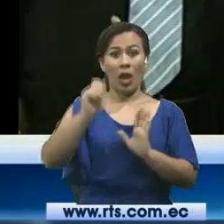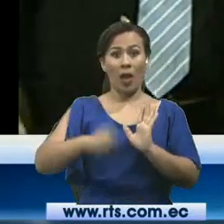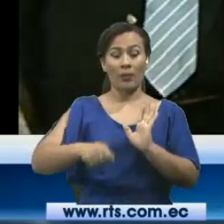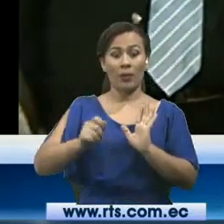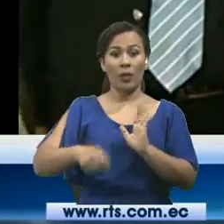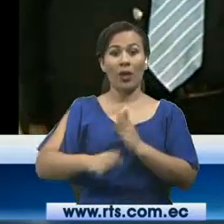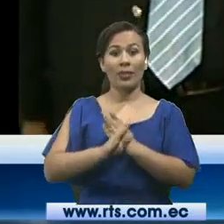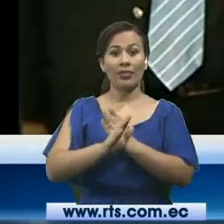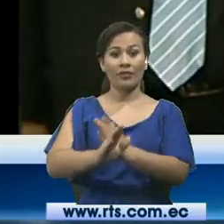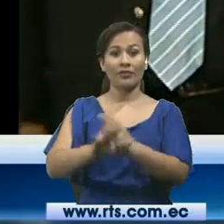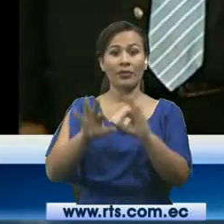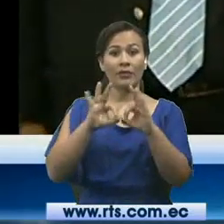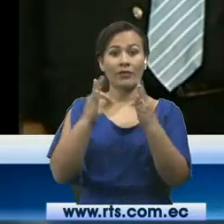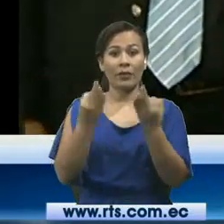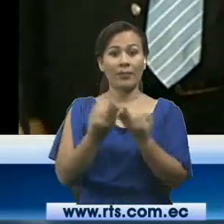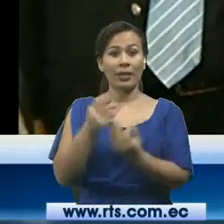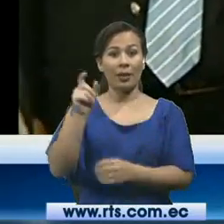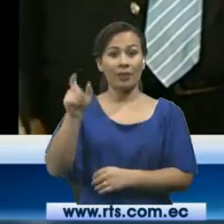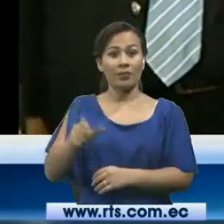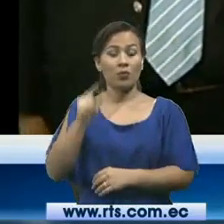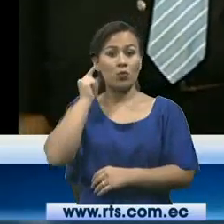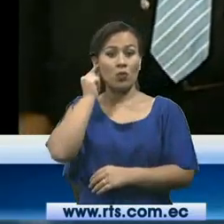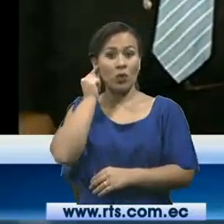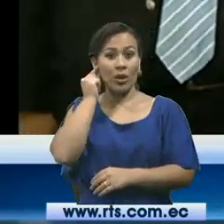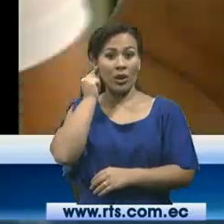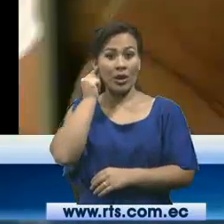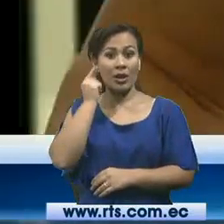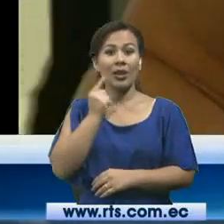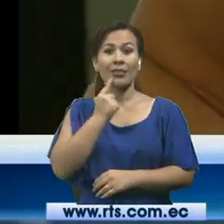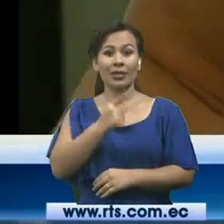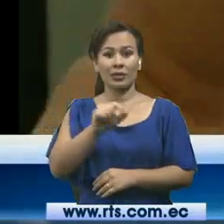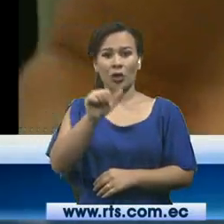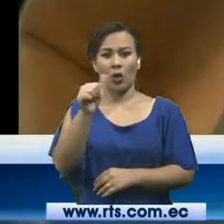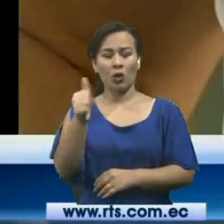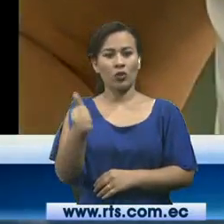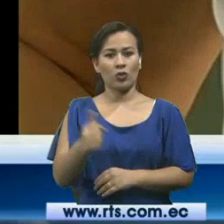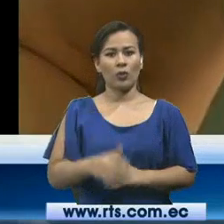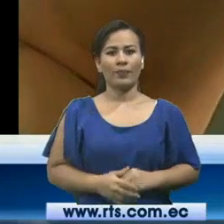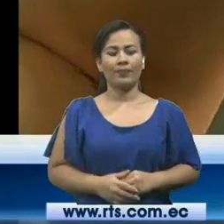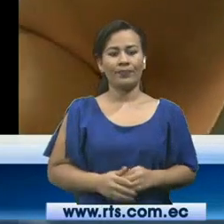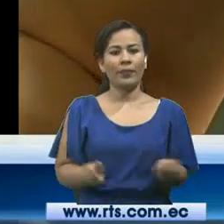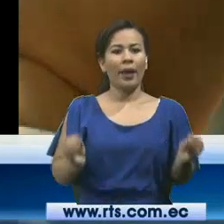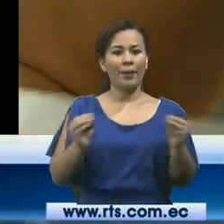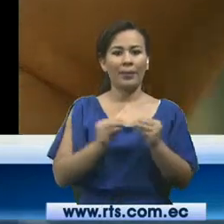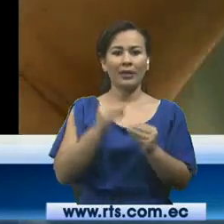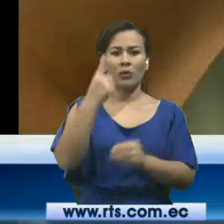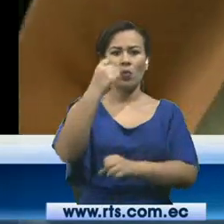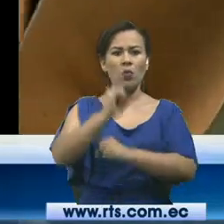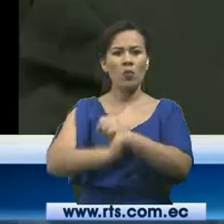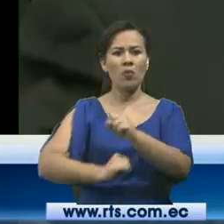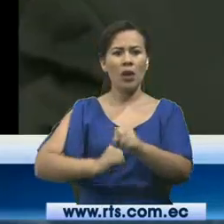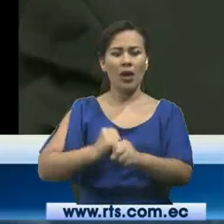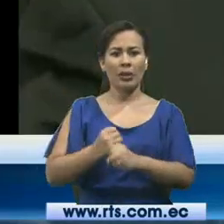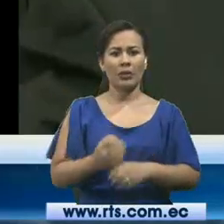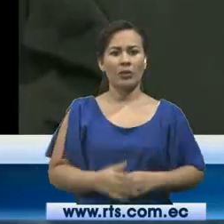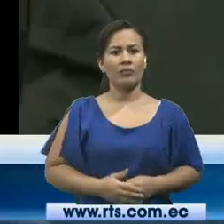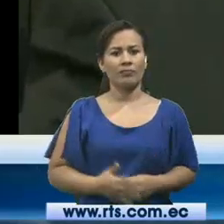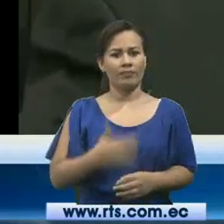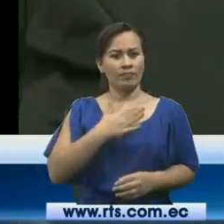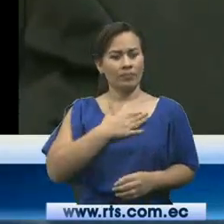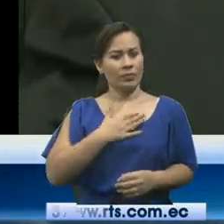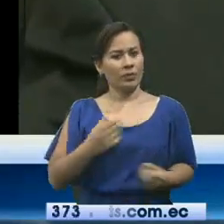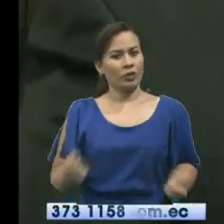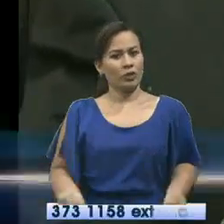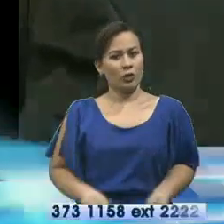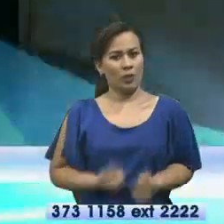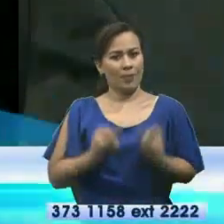los familiares de la fallecida han quedado con otro sinsabor a más de un año de la desgracia. Me causa mucha